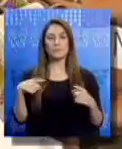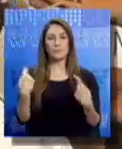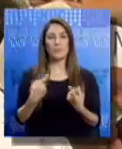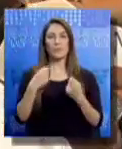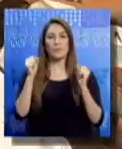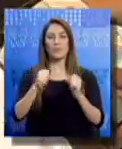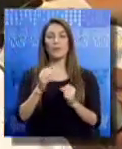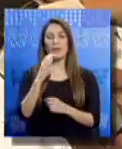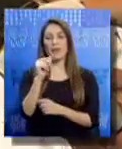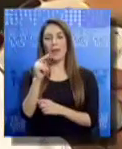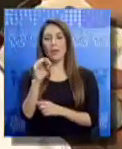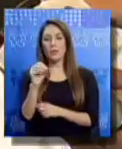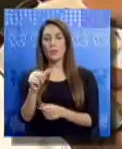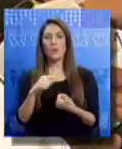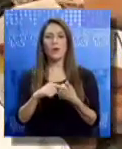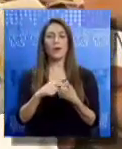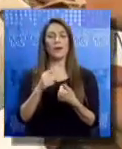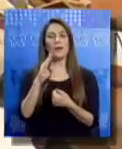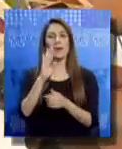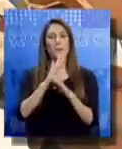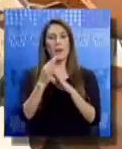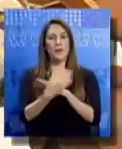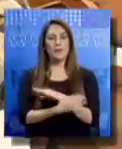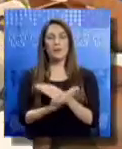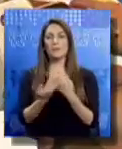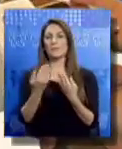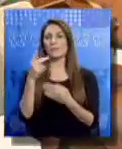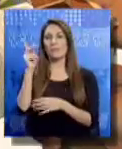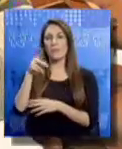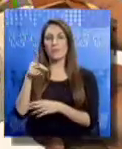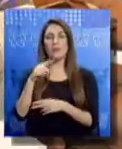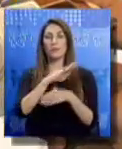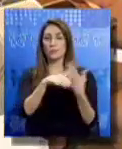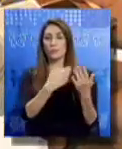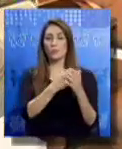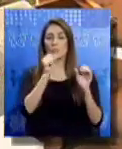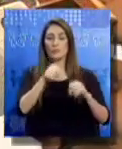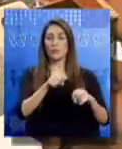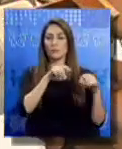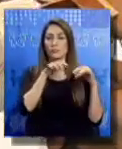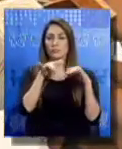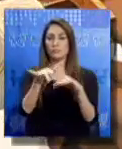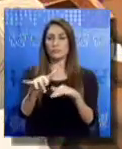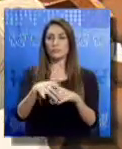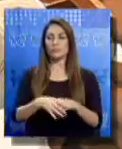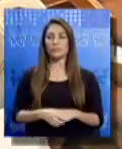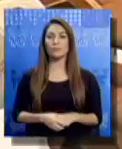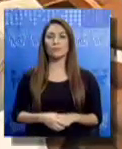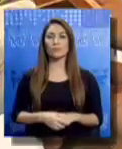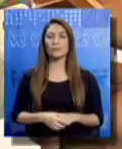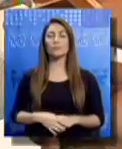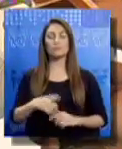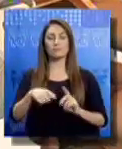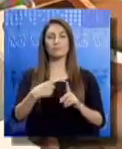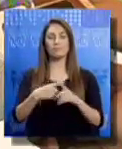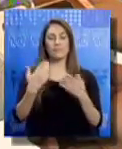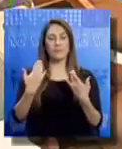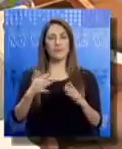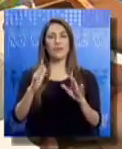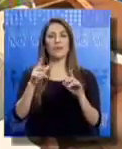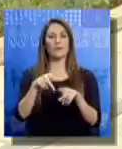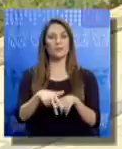hacia Canoa, San Vicente, Bahía, Pernales. Y poco a poco iremos publicando las infraestructuras que ya pueden